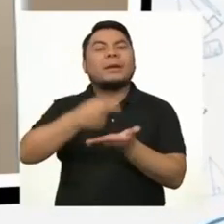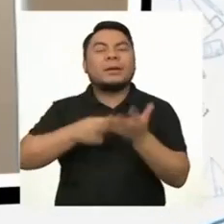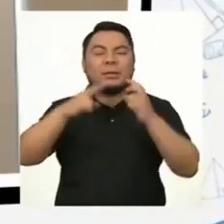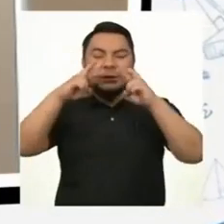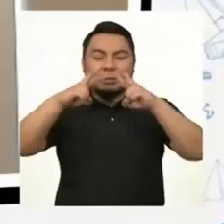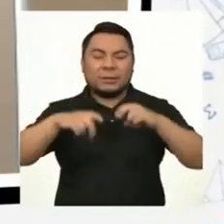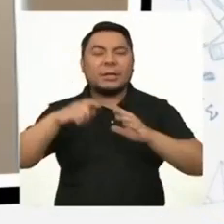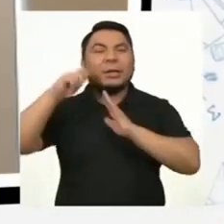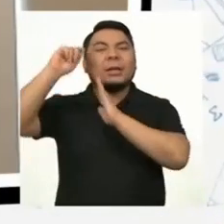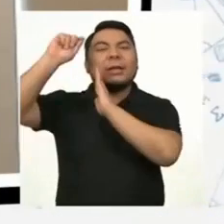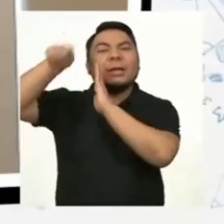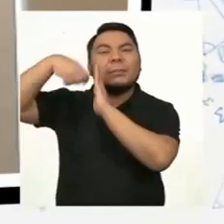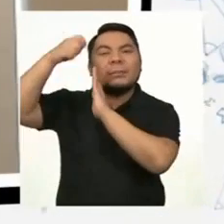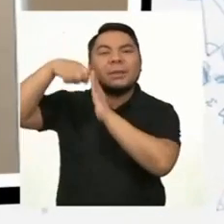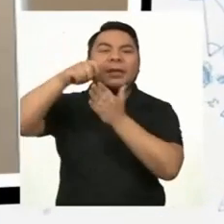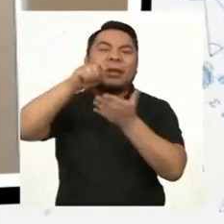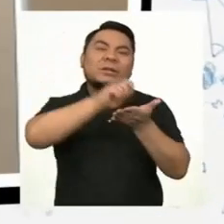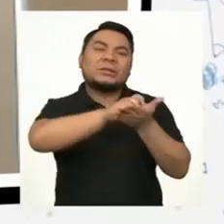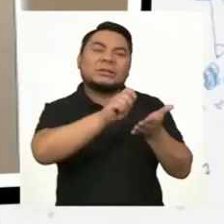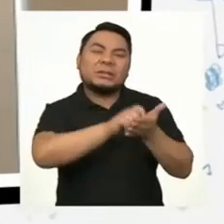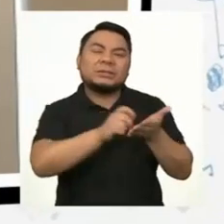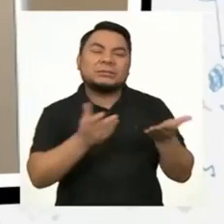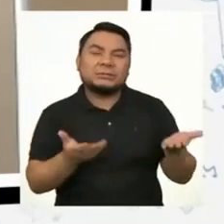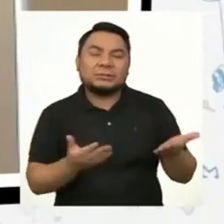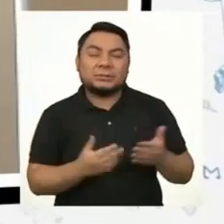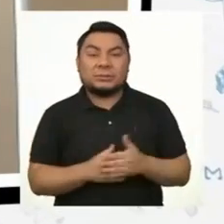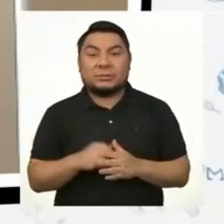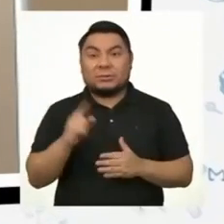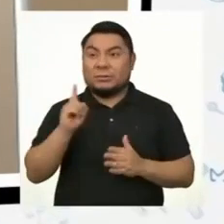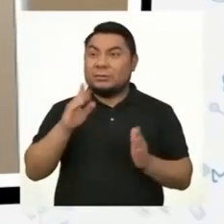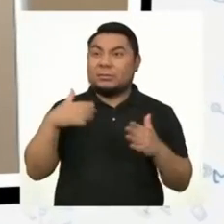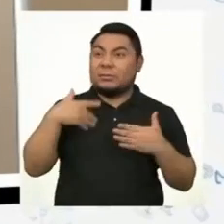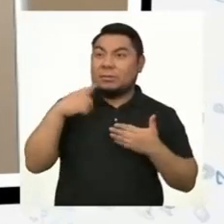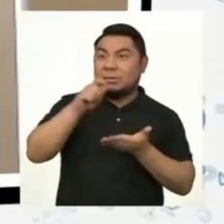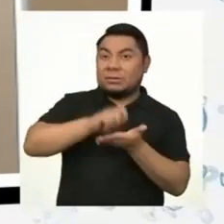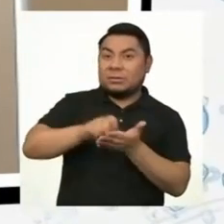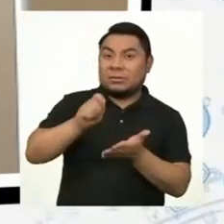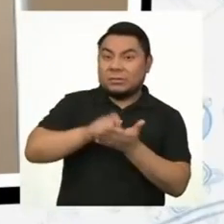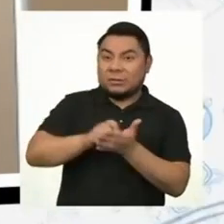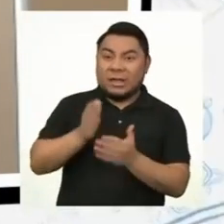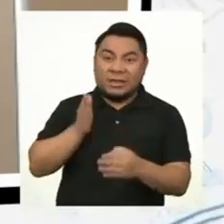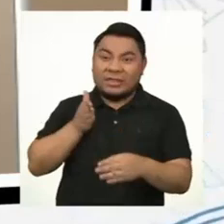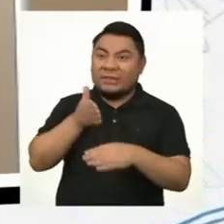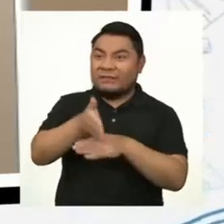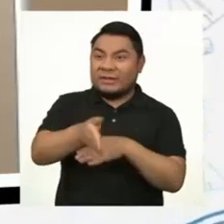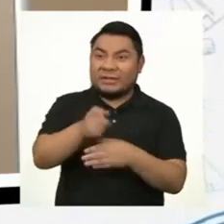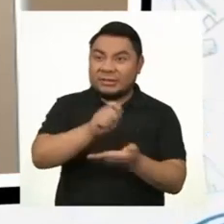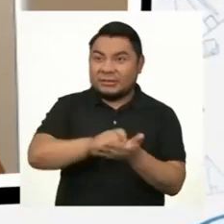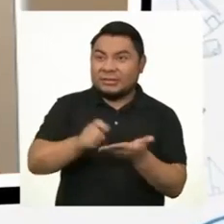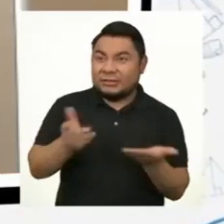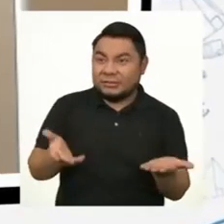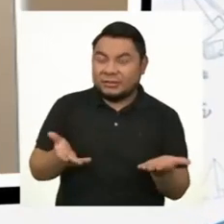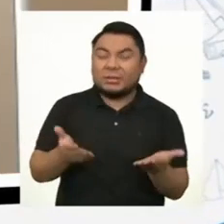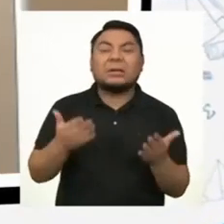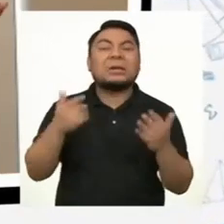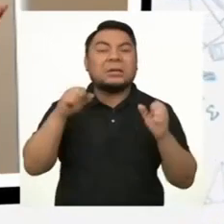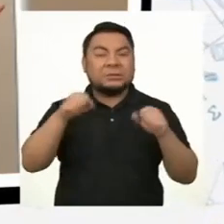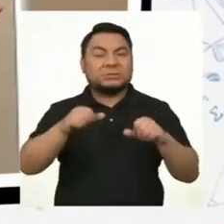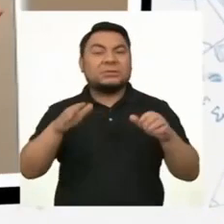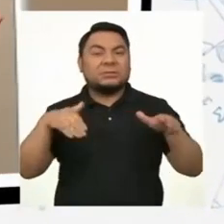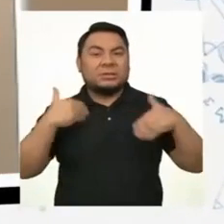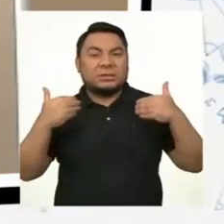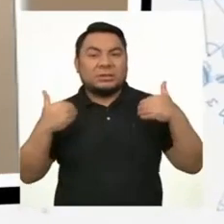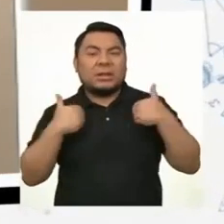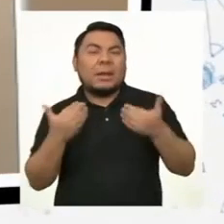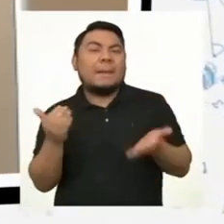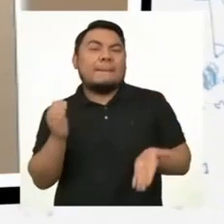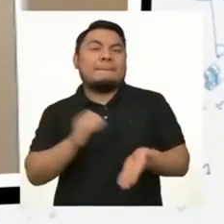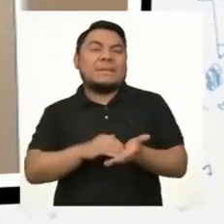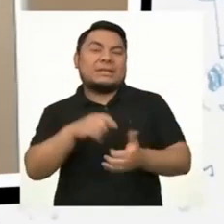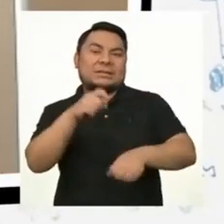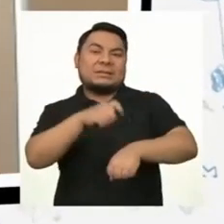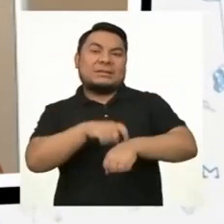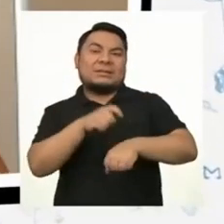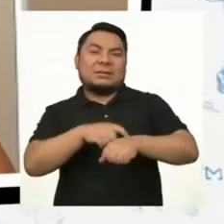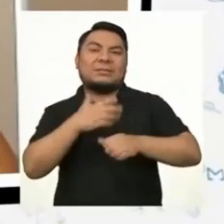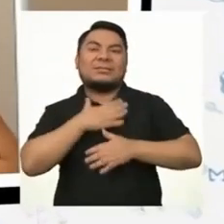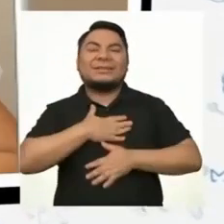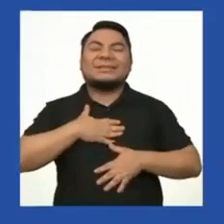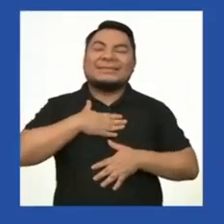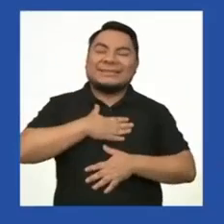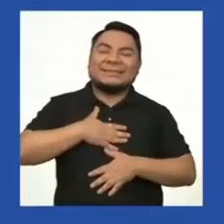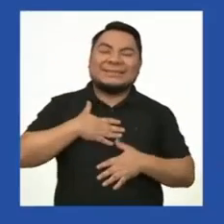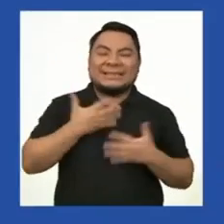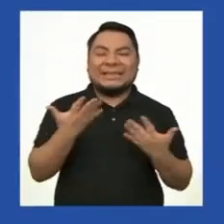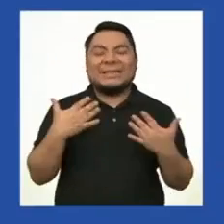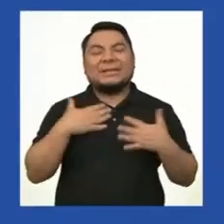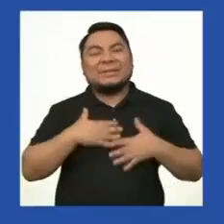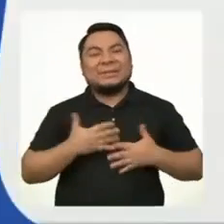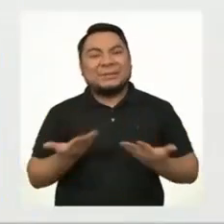analizando videos y textos? ¿No podemos escribir de frente? Así tendríamos más tiempo para